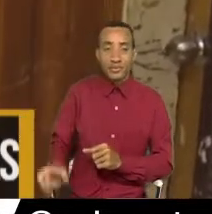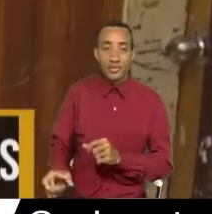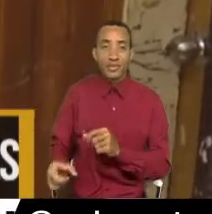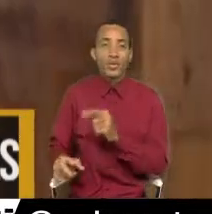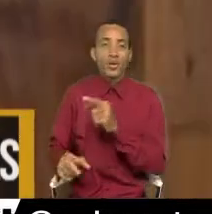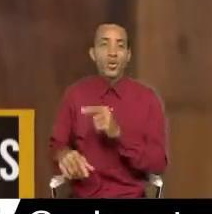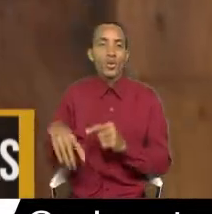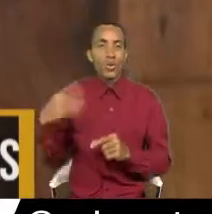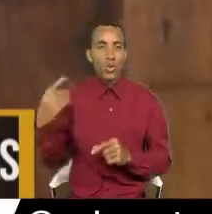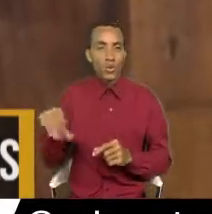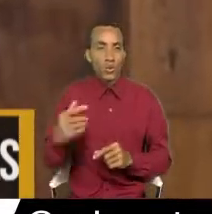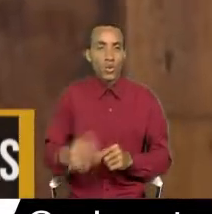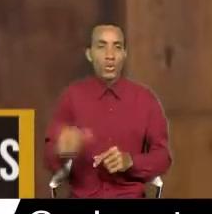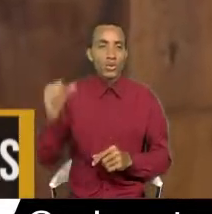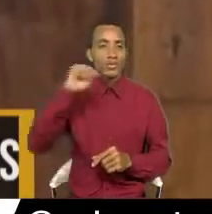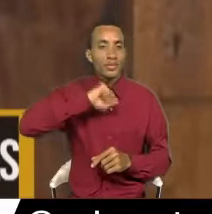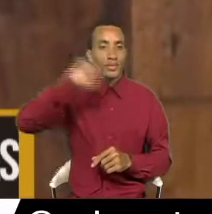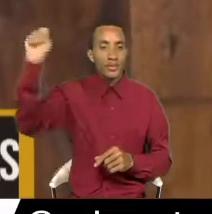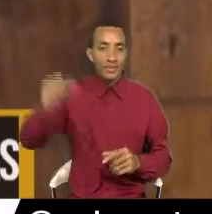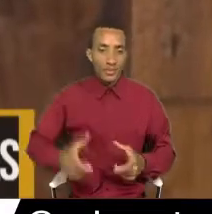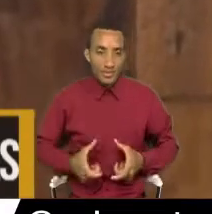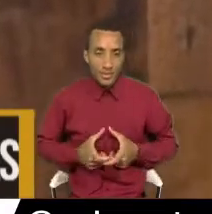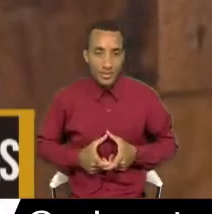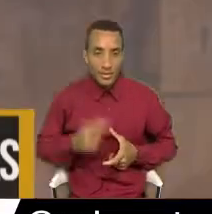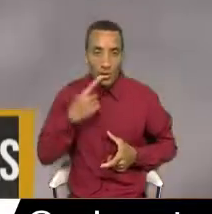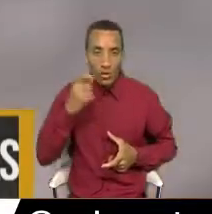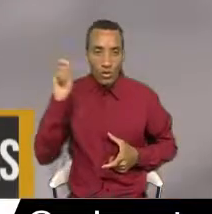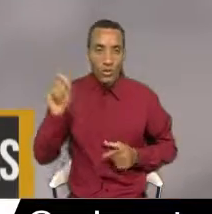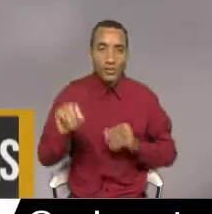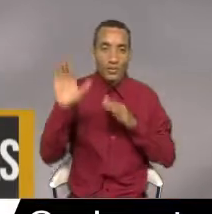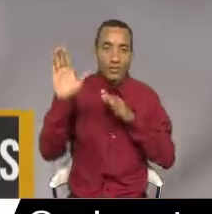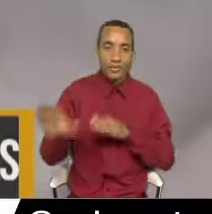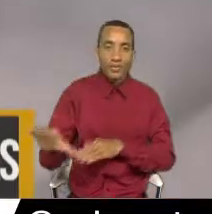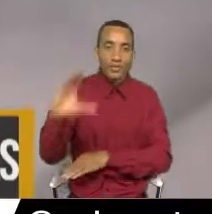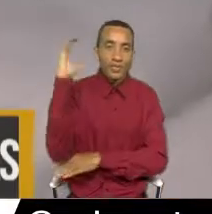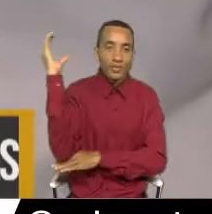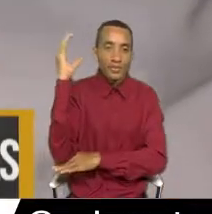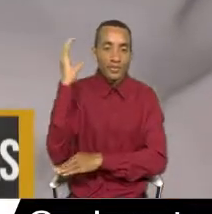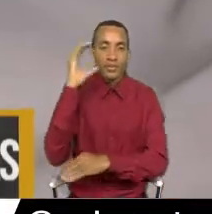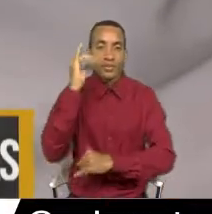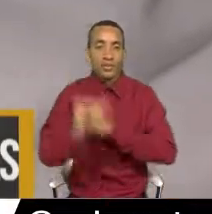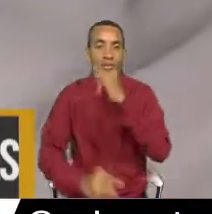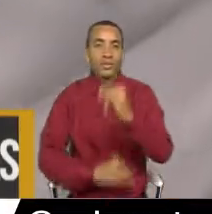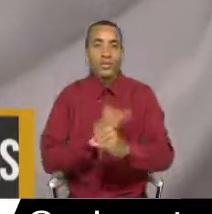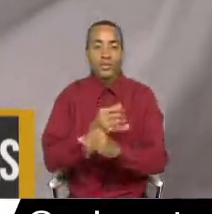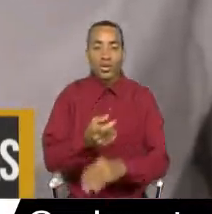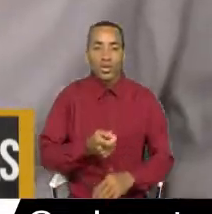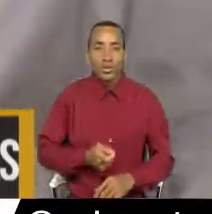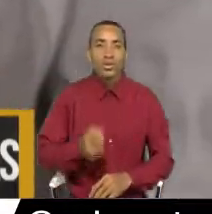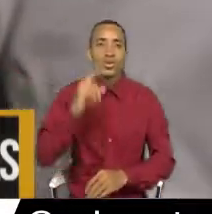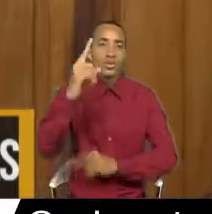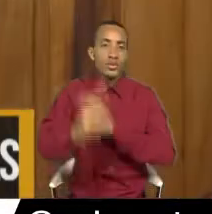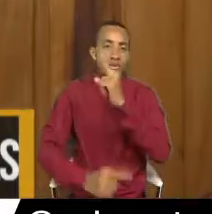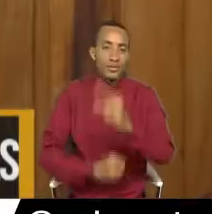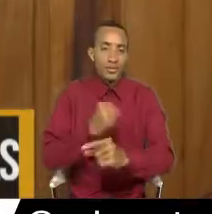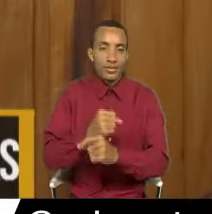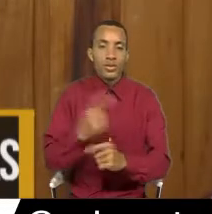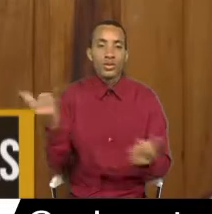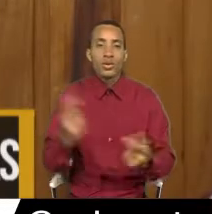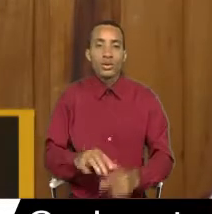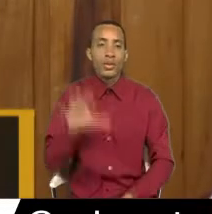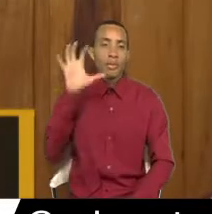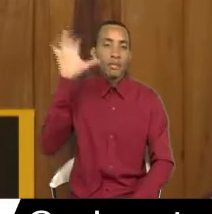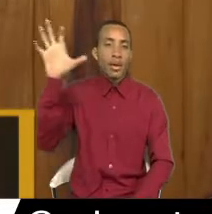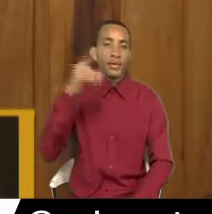se trajo la medalla de oro para el municipio y es quien representará a Colombia a nivel internacional el próximo año en Rusia. La